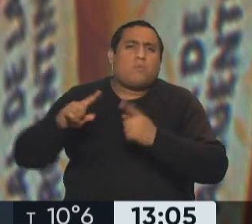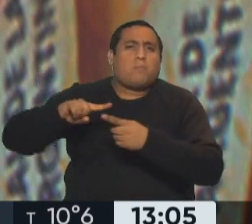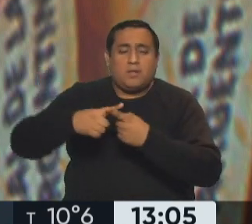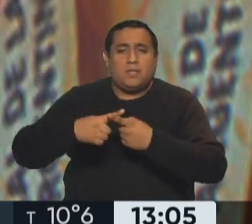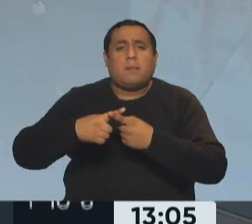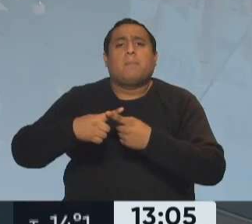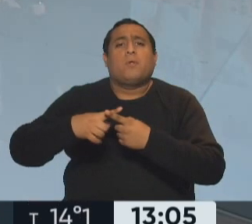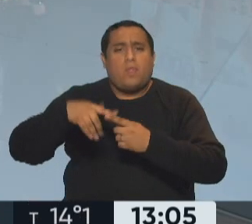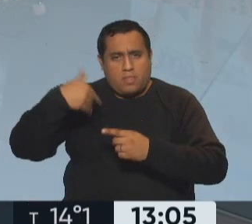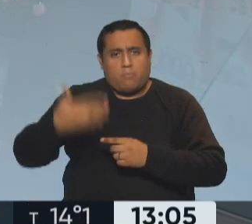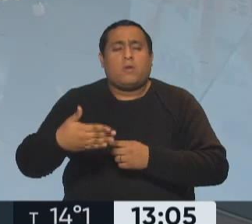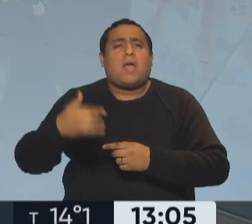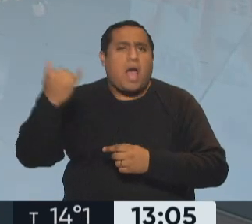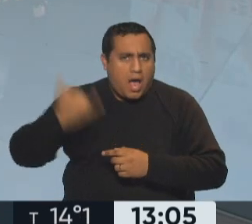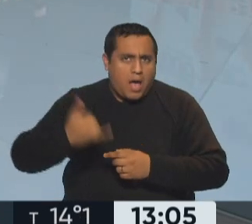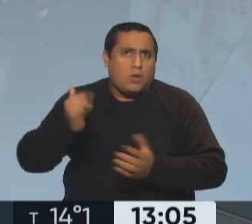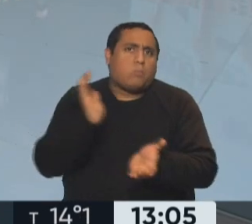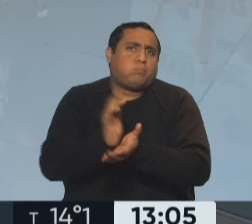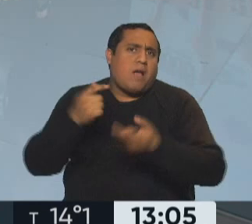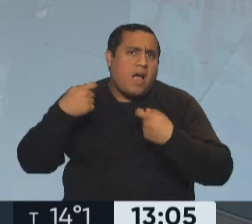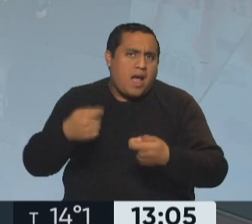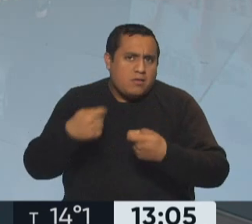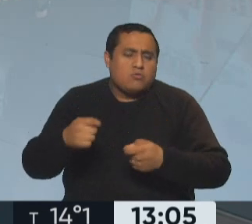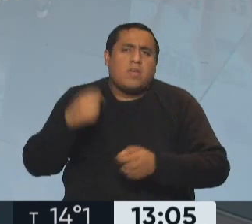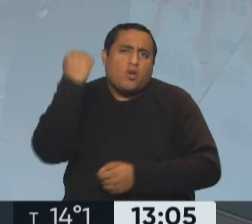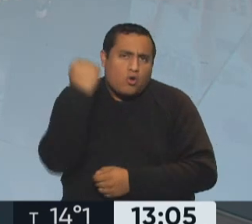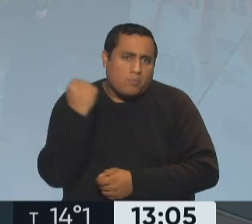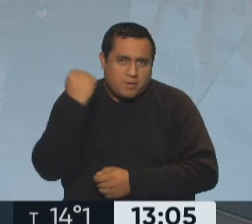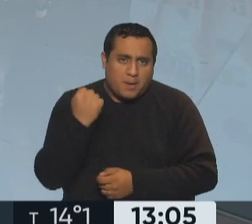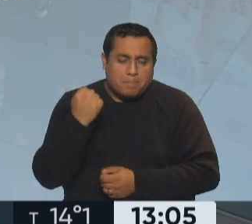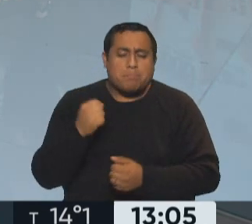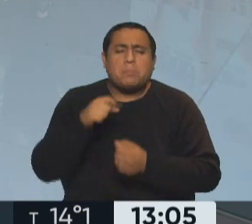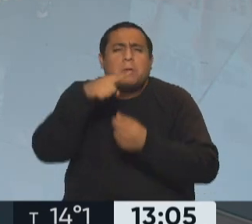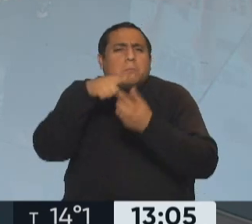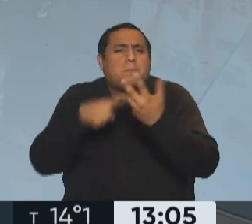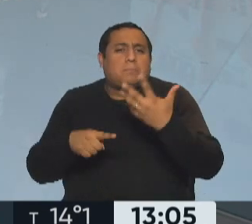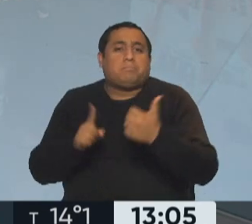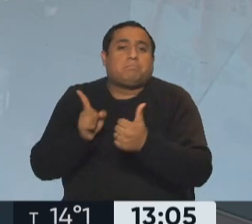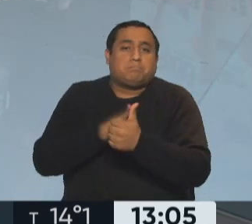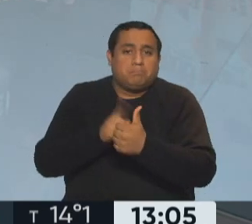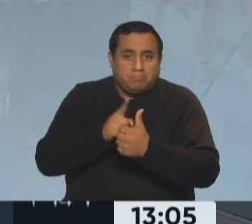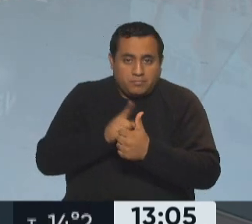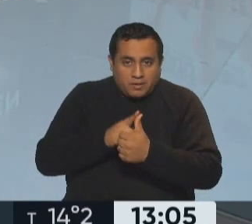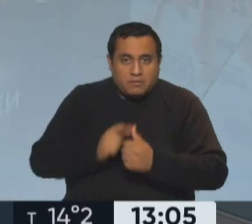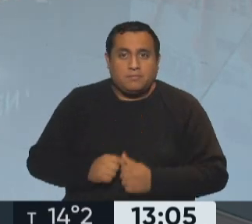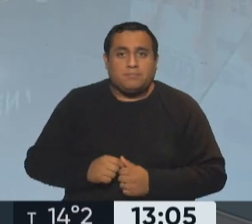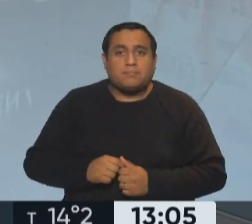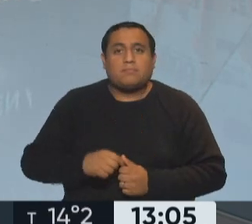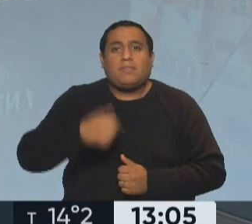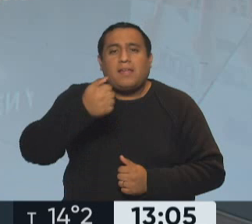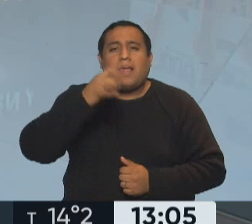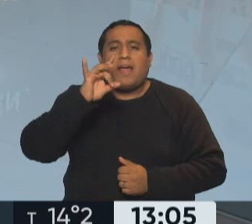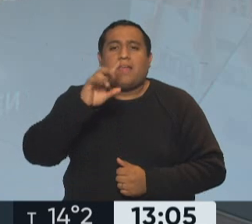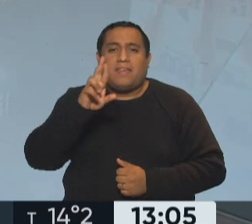costo en plano económico. Bueno, en primer lugar, ¿qué es lo que está ocurriendo? Caída de cotizaciones con